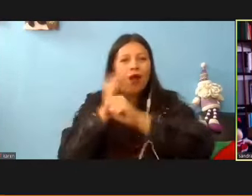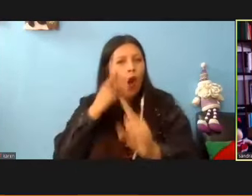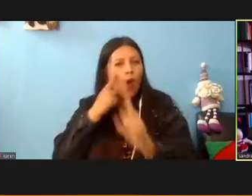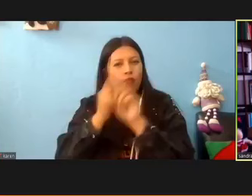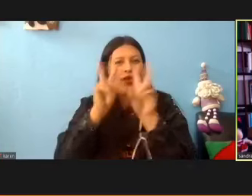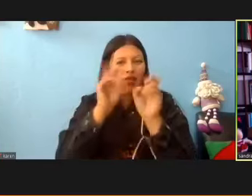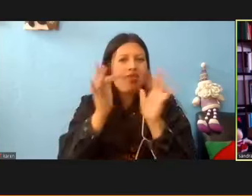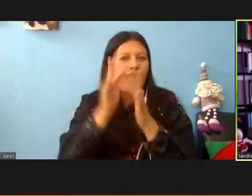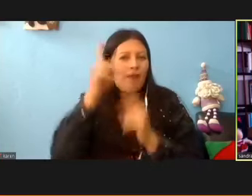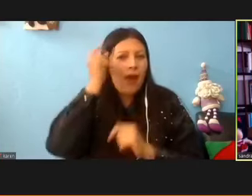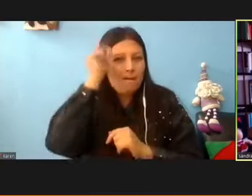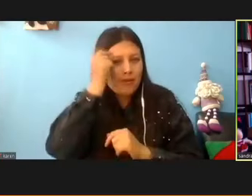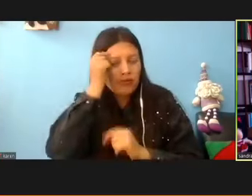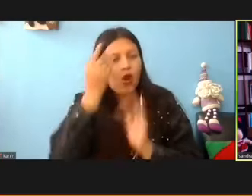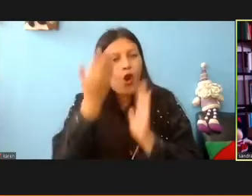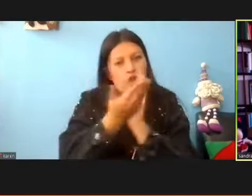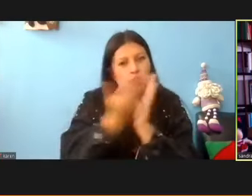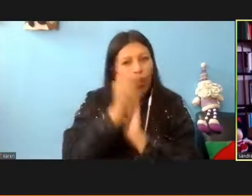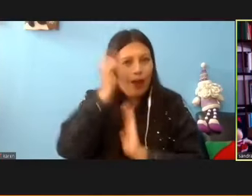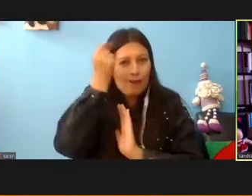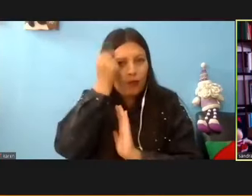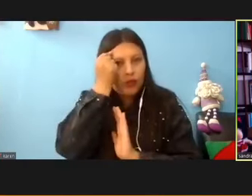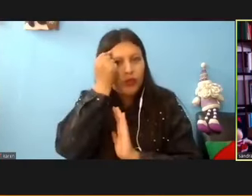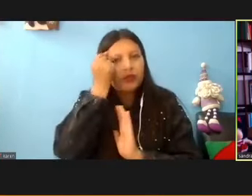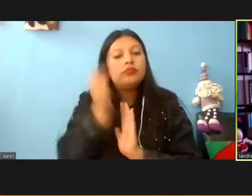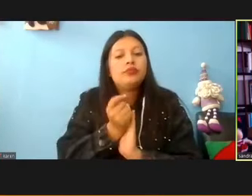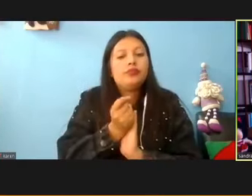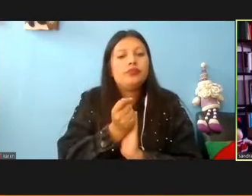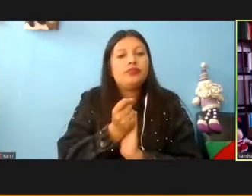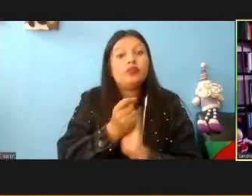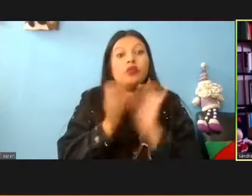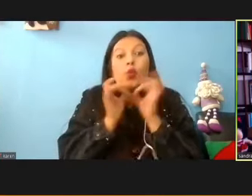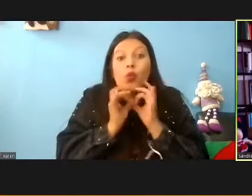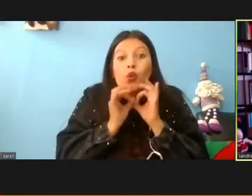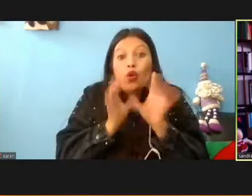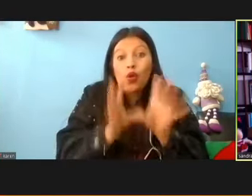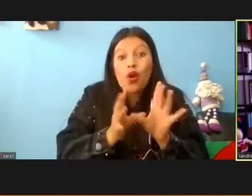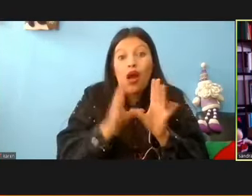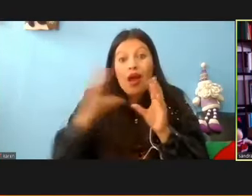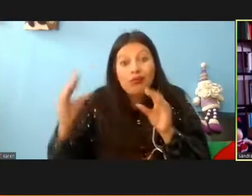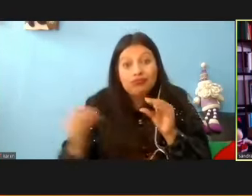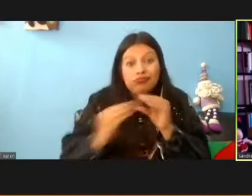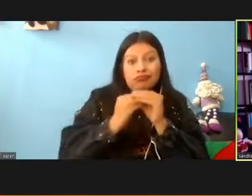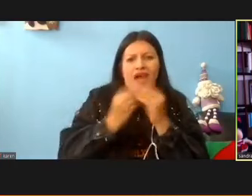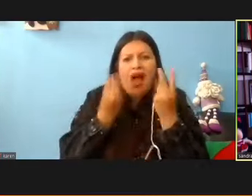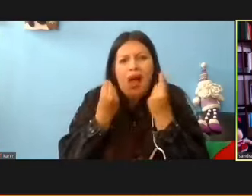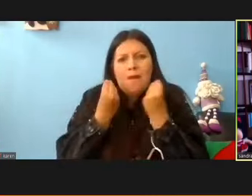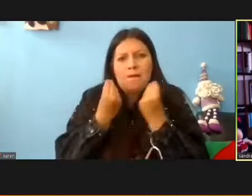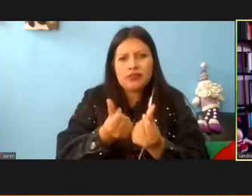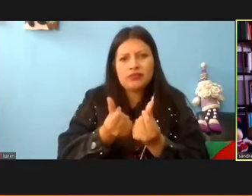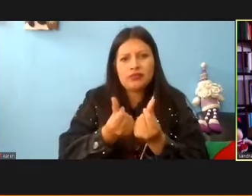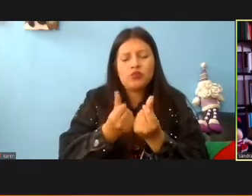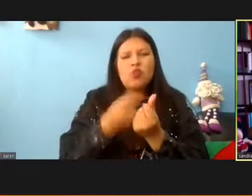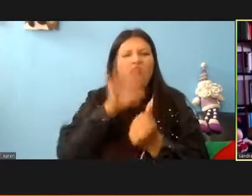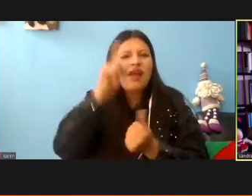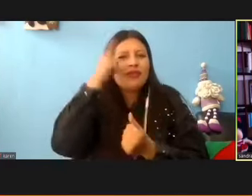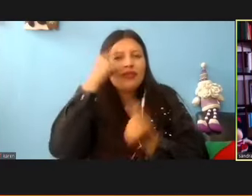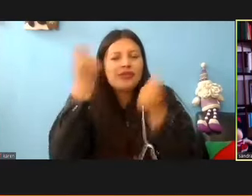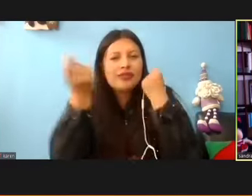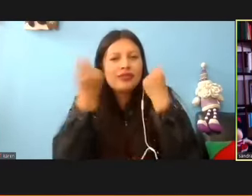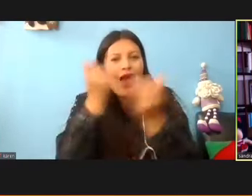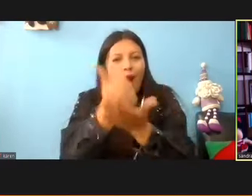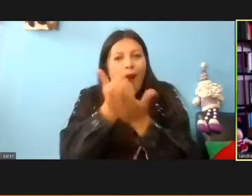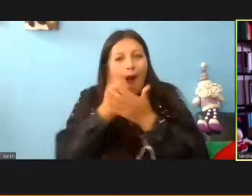tema del estudio de las memorias, logramos articular muy rápidamente una estrategia que nos